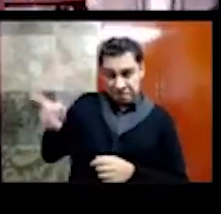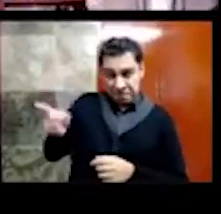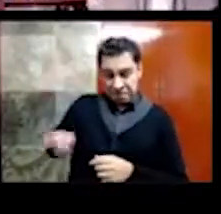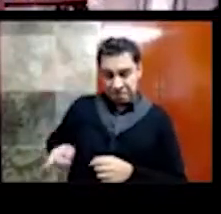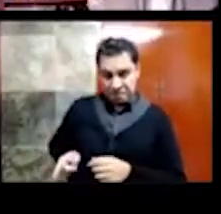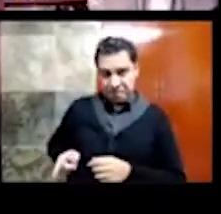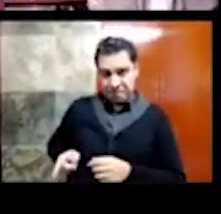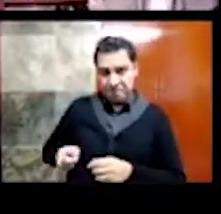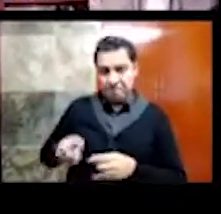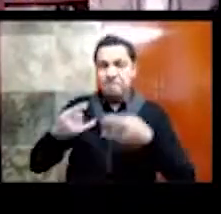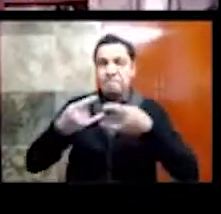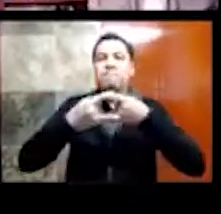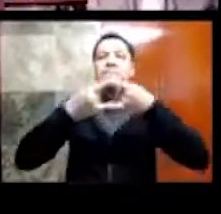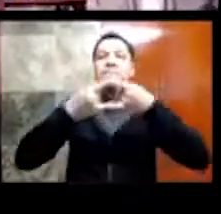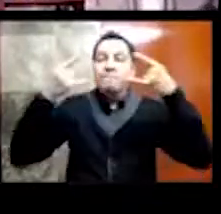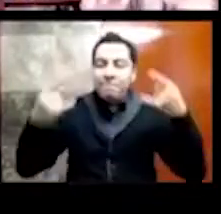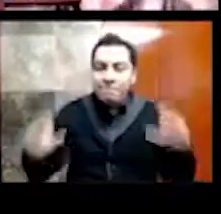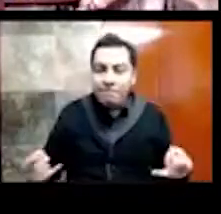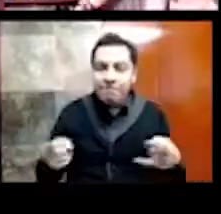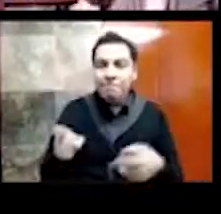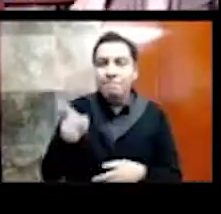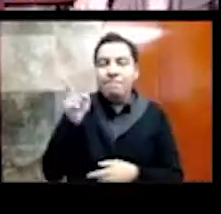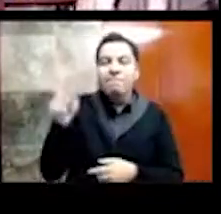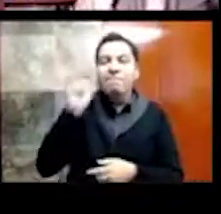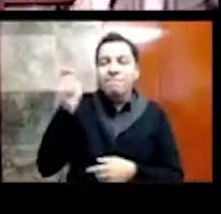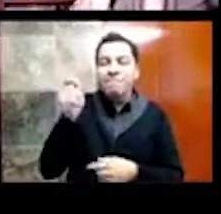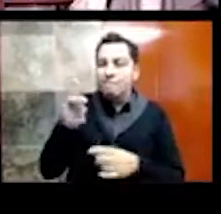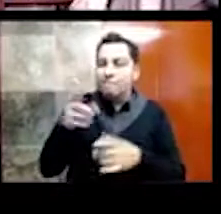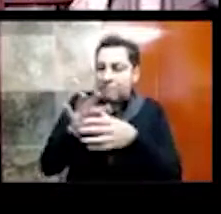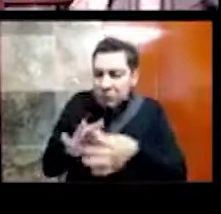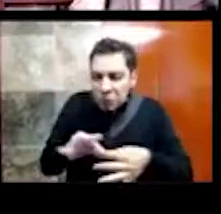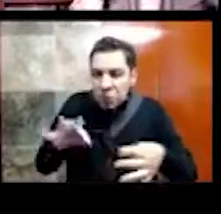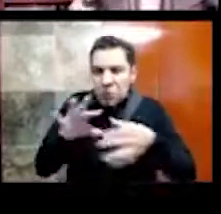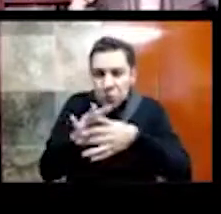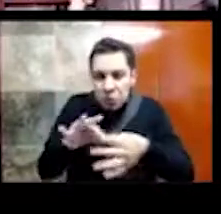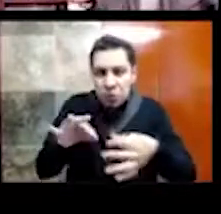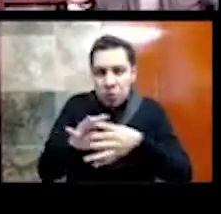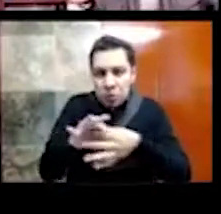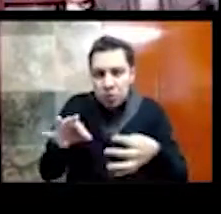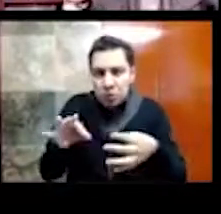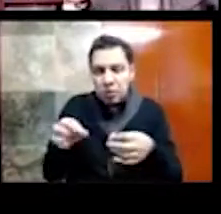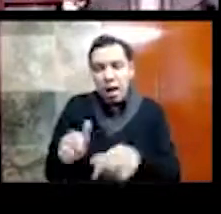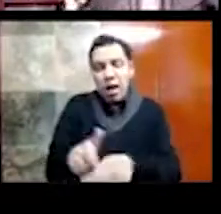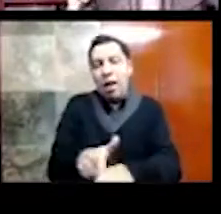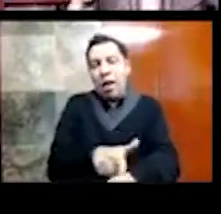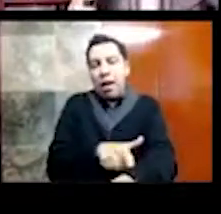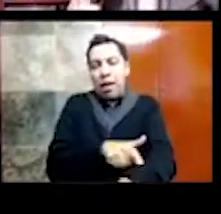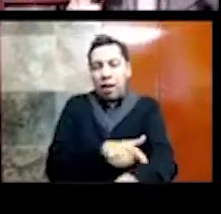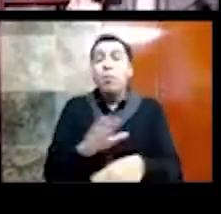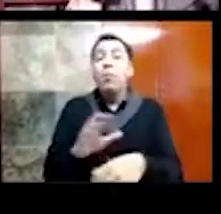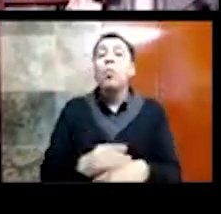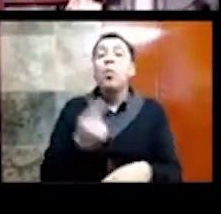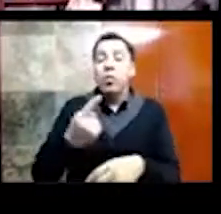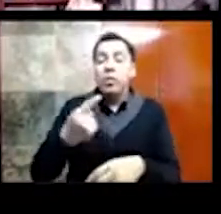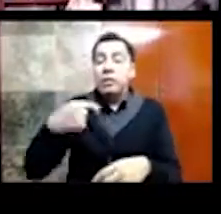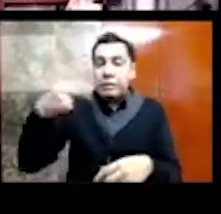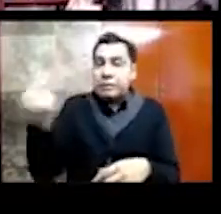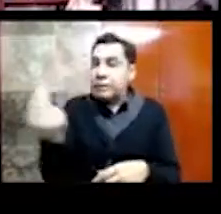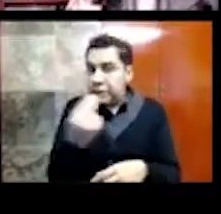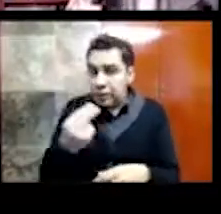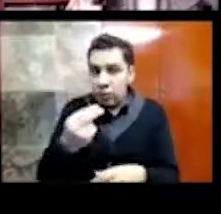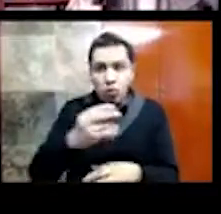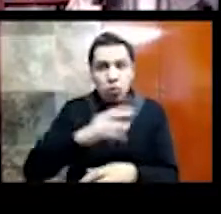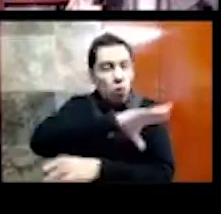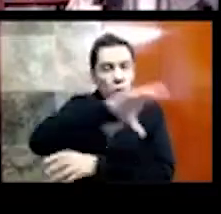de la respuesta, pero vale la pena detallar. Terminaría diciéndoles que